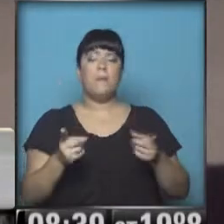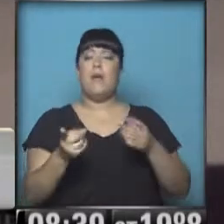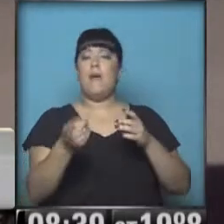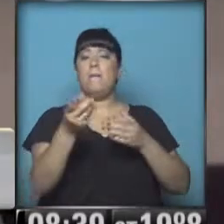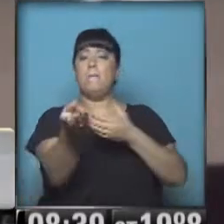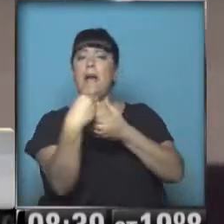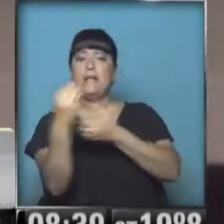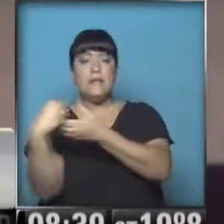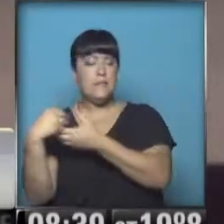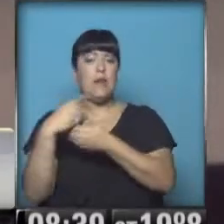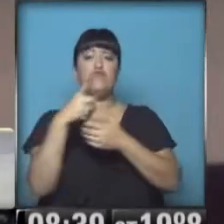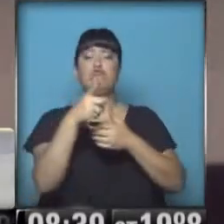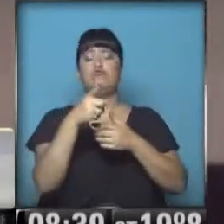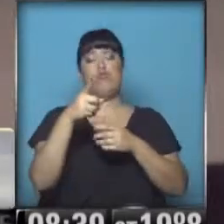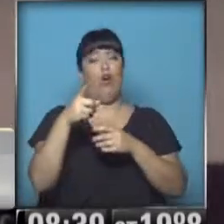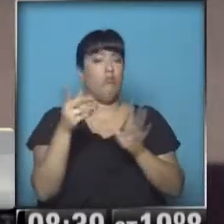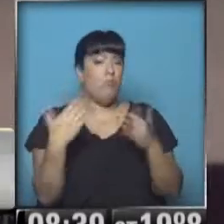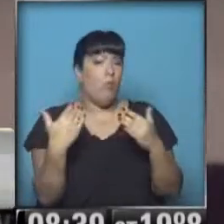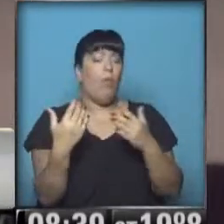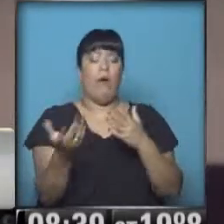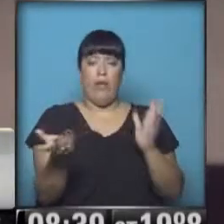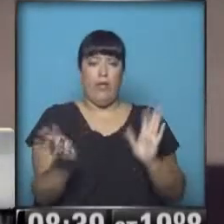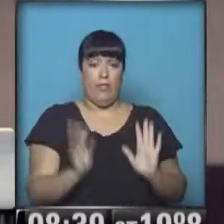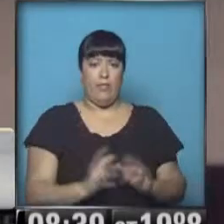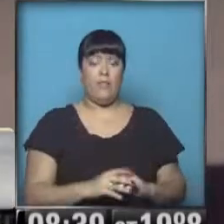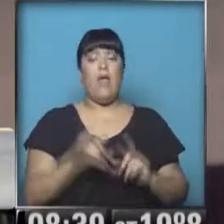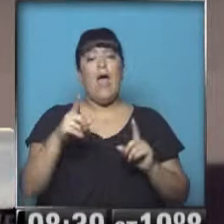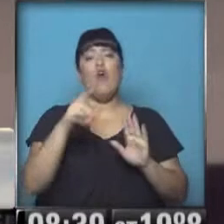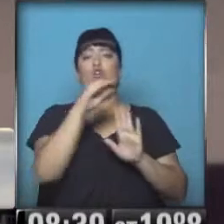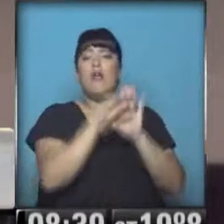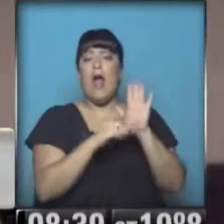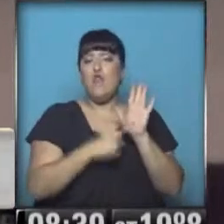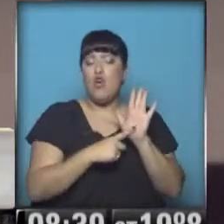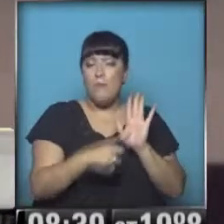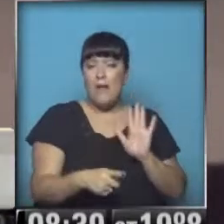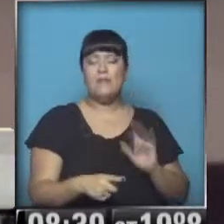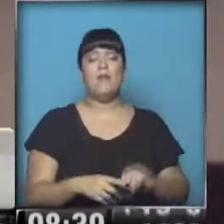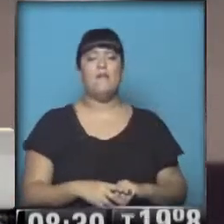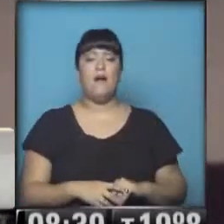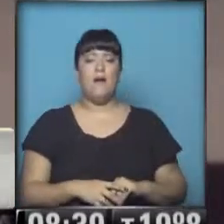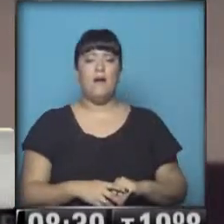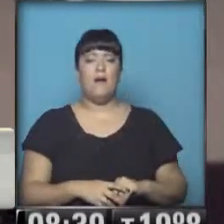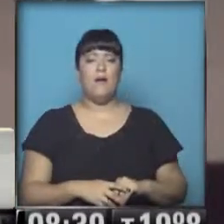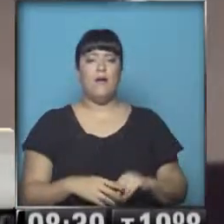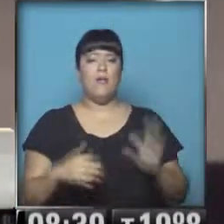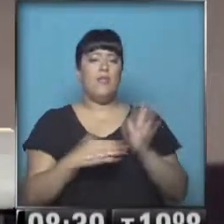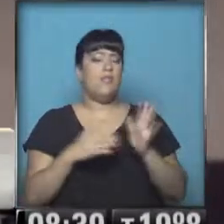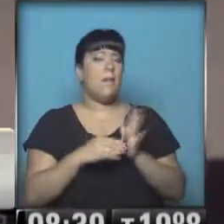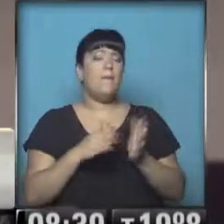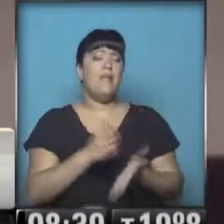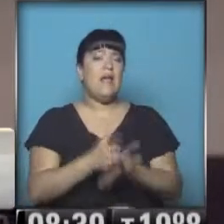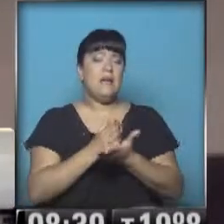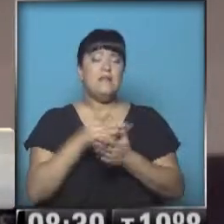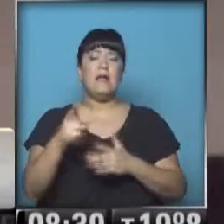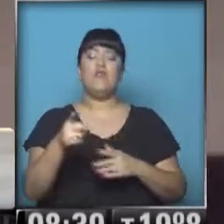quienes son víctimas de delitos más amplias y reconocidas ahora expresamente por la normativa en función de las exigencias del derecho a la tutela